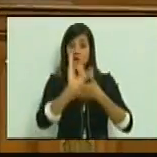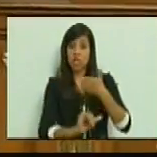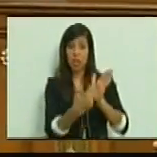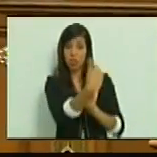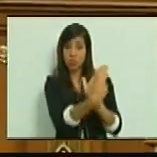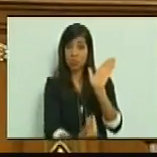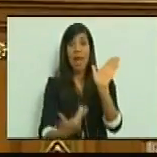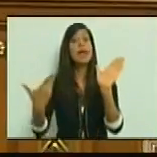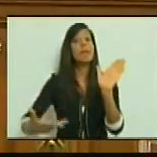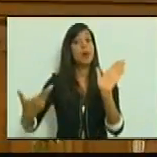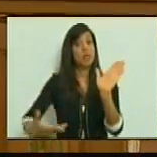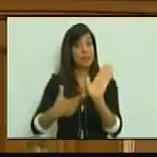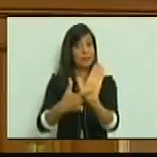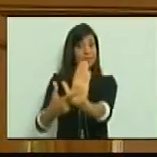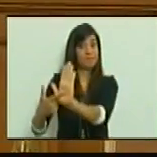ley.